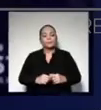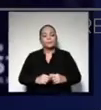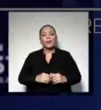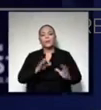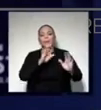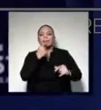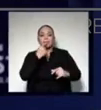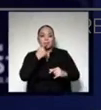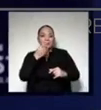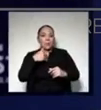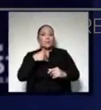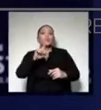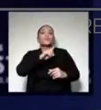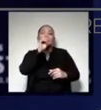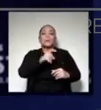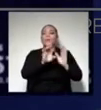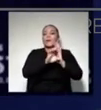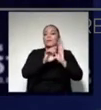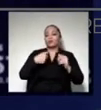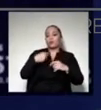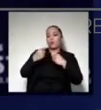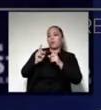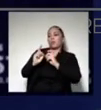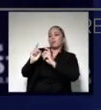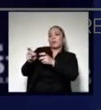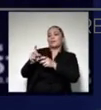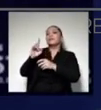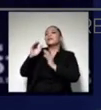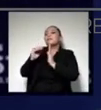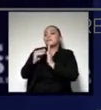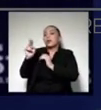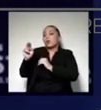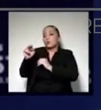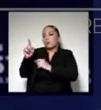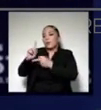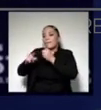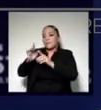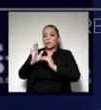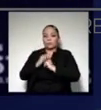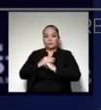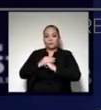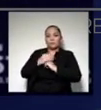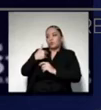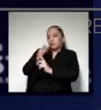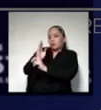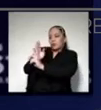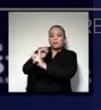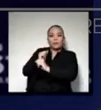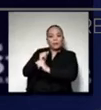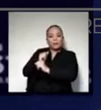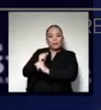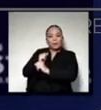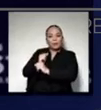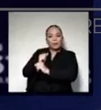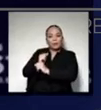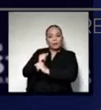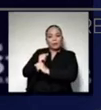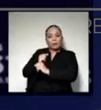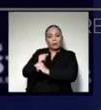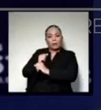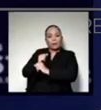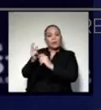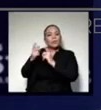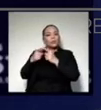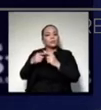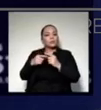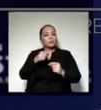Por ejemplo, si yo voy a donarle a un amigo 100,000 colones, para poner un ejemplo, o lo hago directamente, o lo hago a través de alguien, termino también depositándole a esa persona si